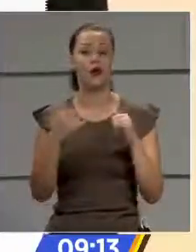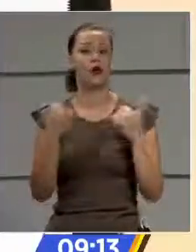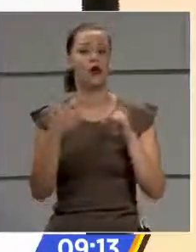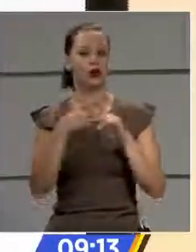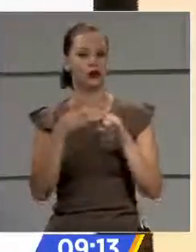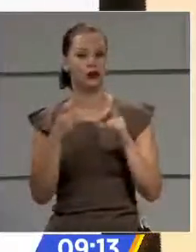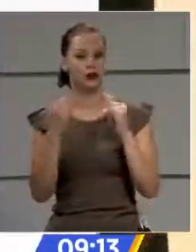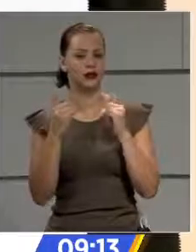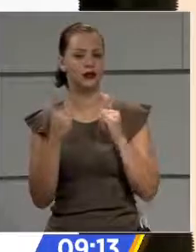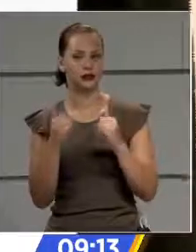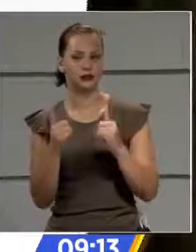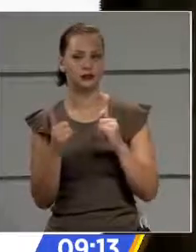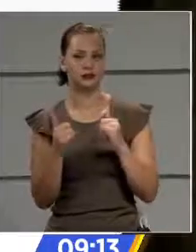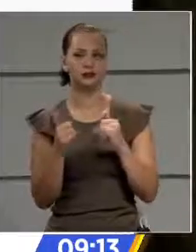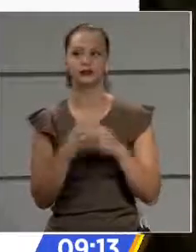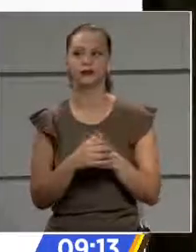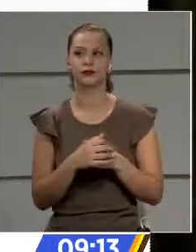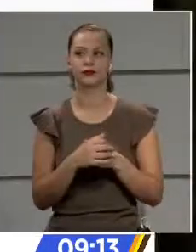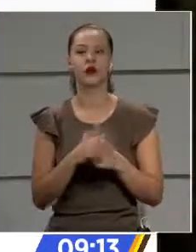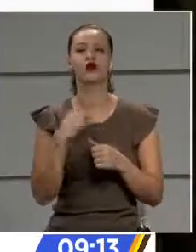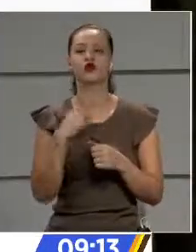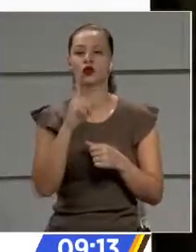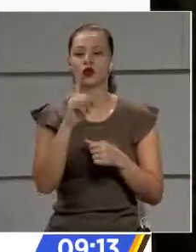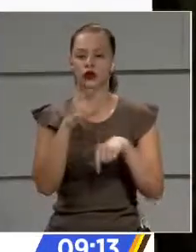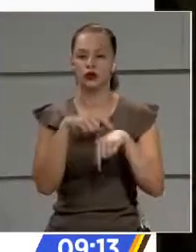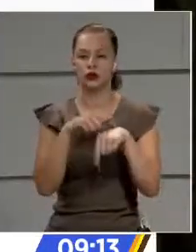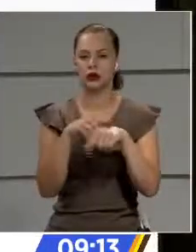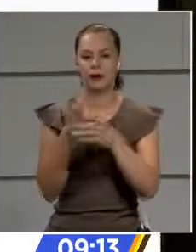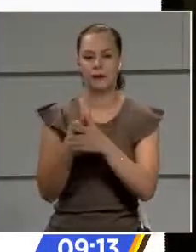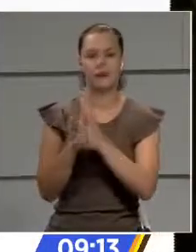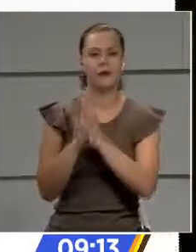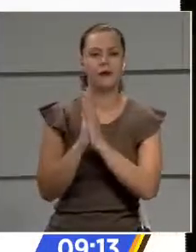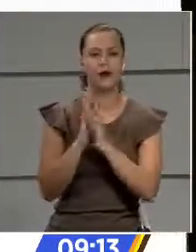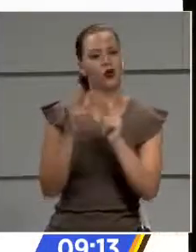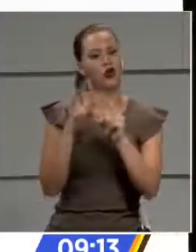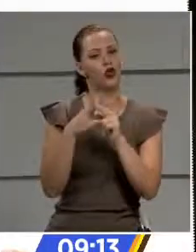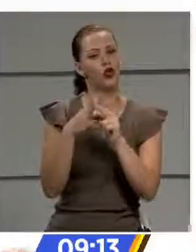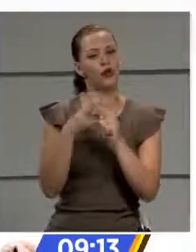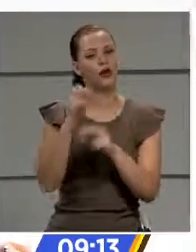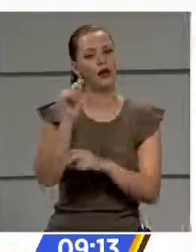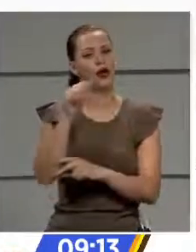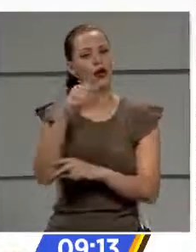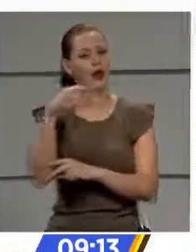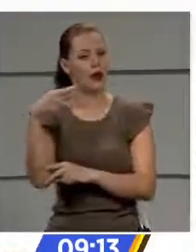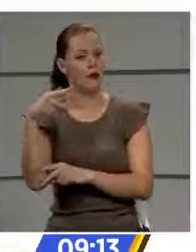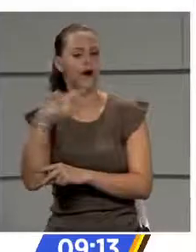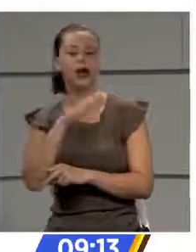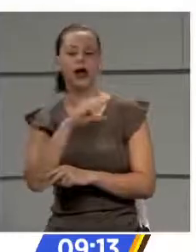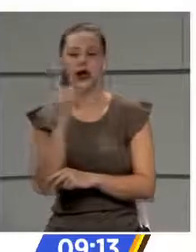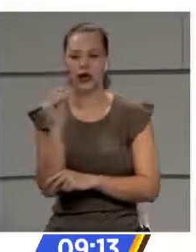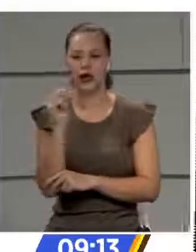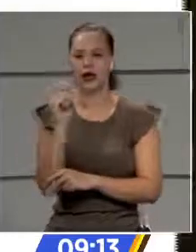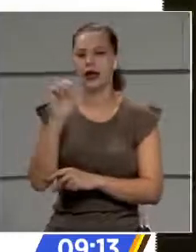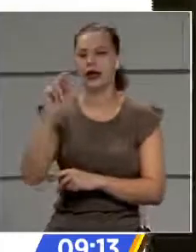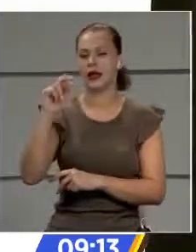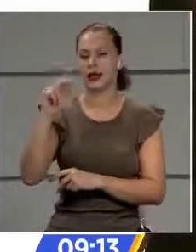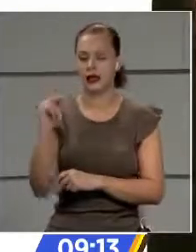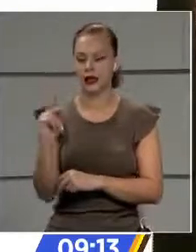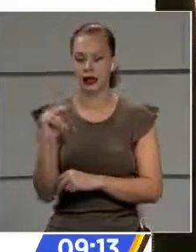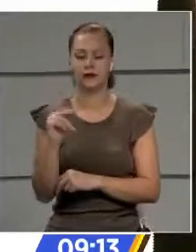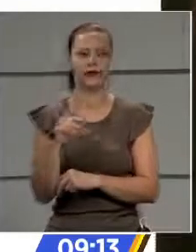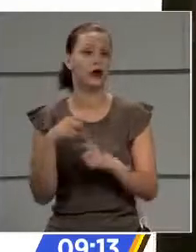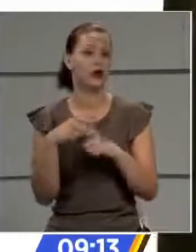ya. Nada más voy a dar un segundito porque nos están pidiendo el nombre de la aplicación y el, no, y el link. Entonces,